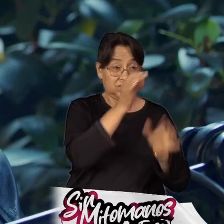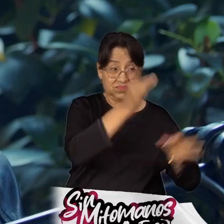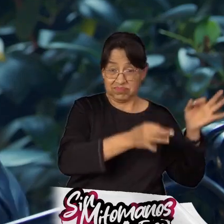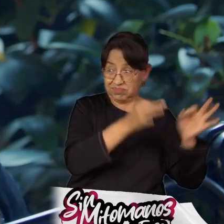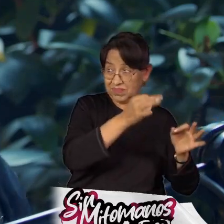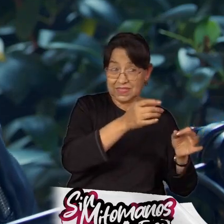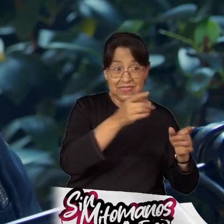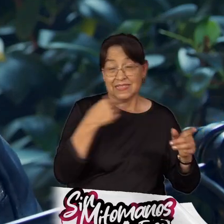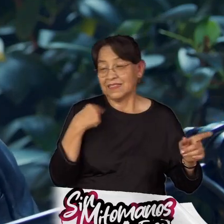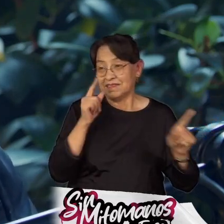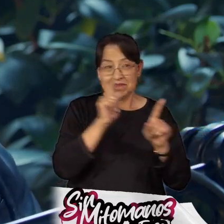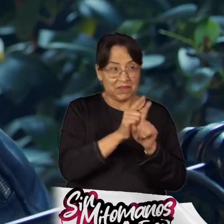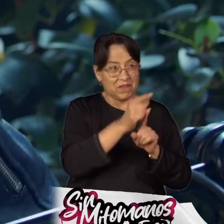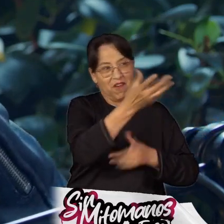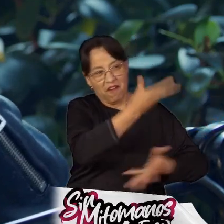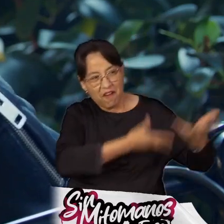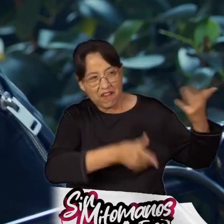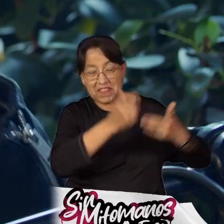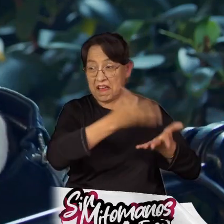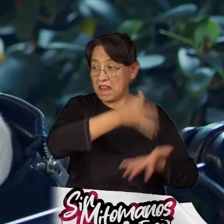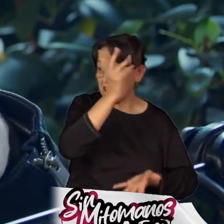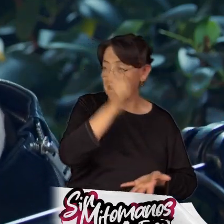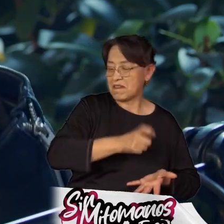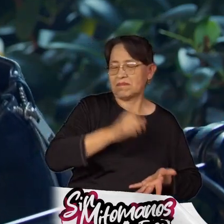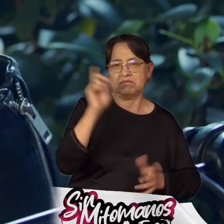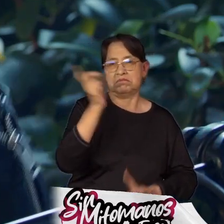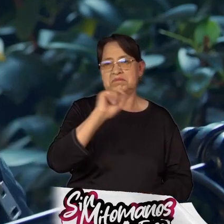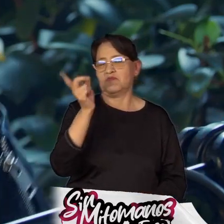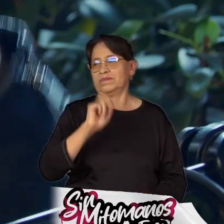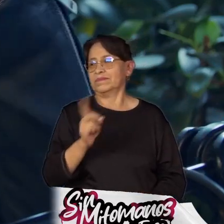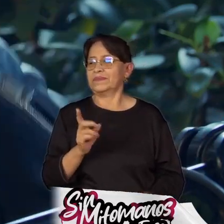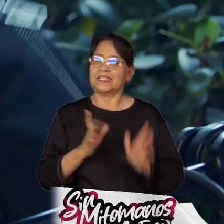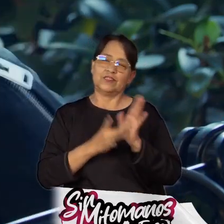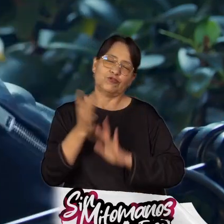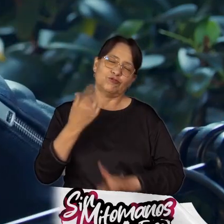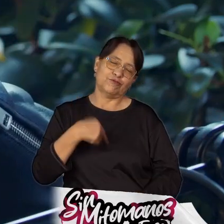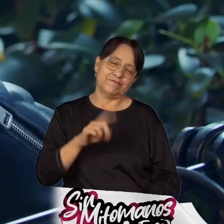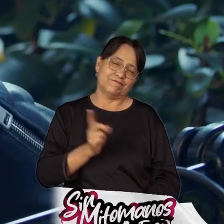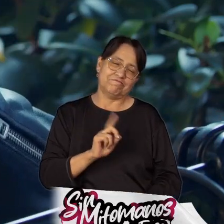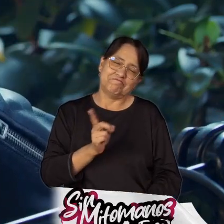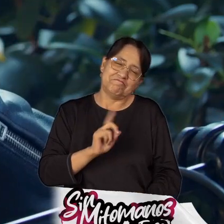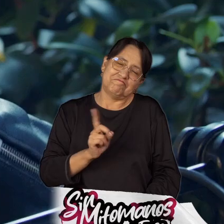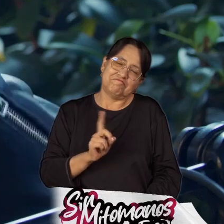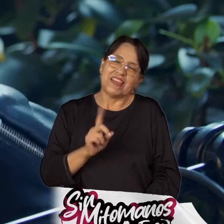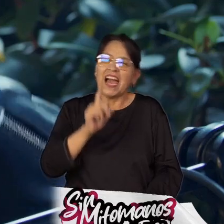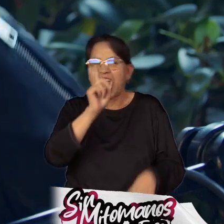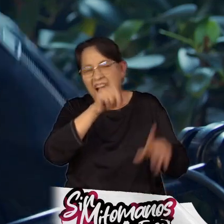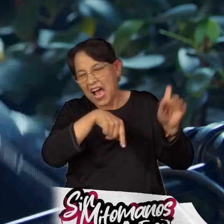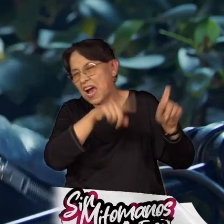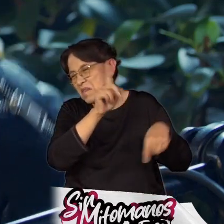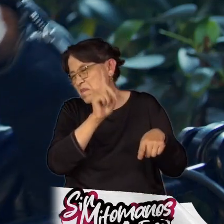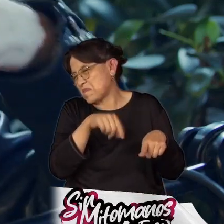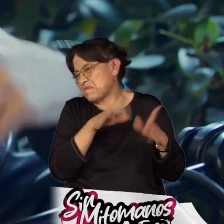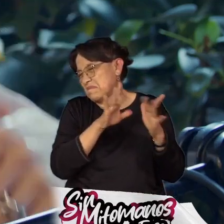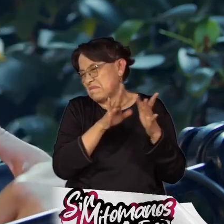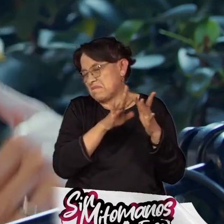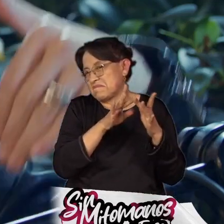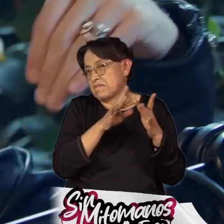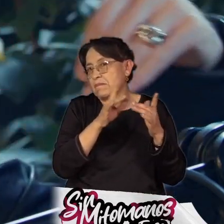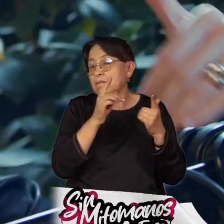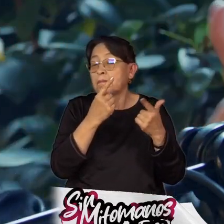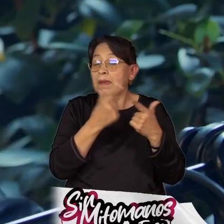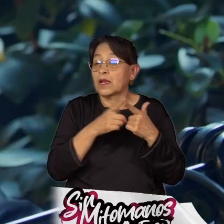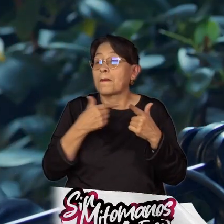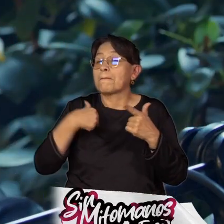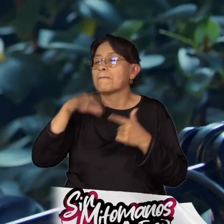les ajusticiaba en algunas cosas, les recriminaba ciertas verdades, pero Él dice amigo de publicanos